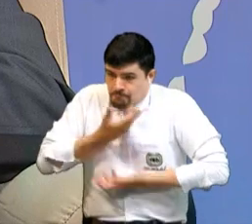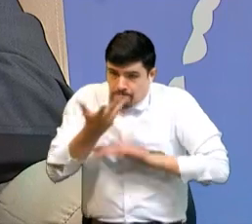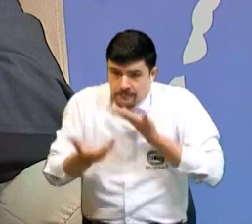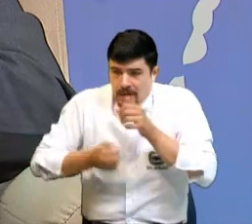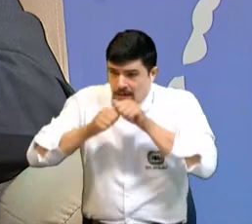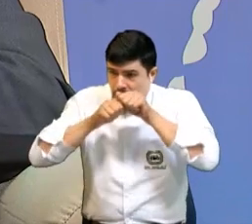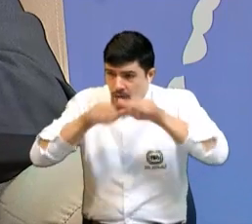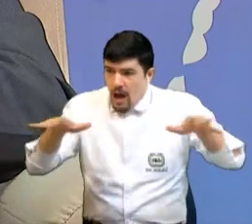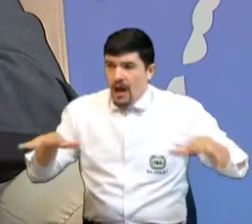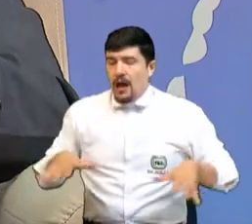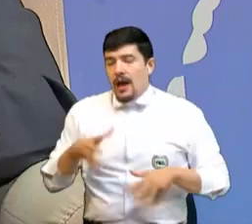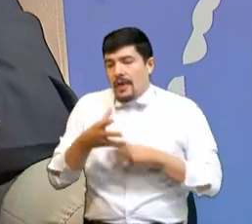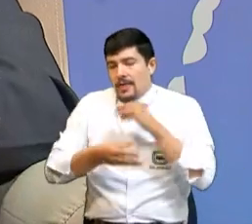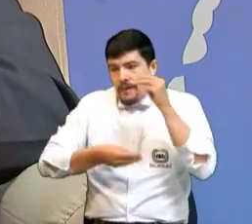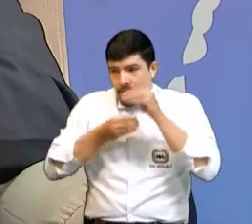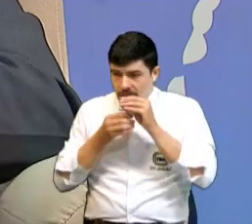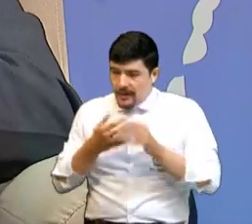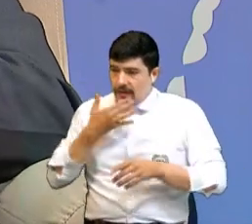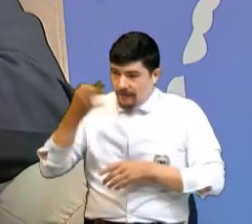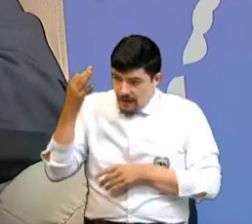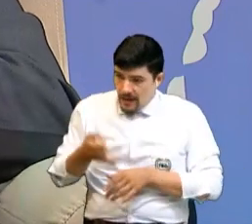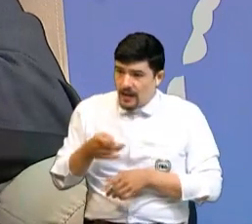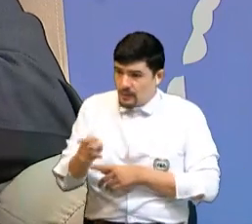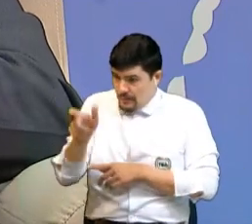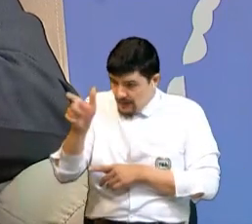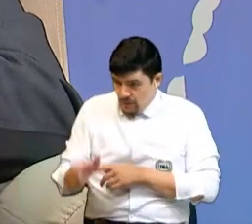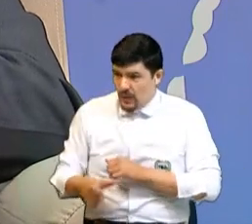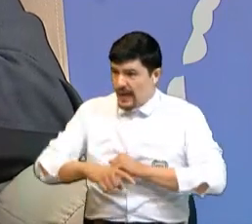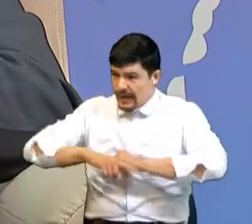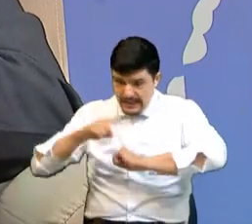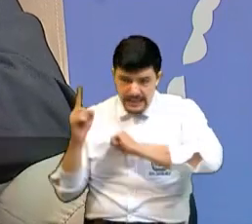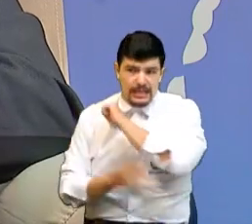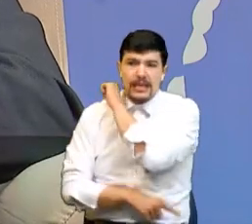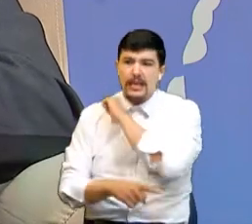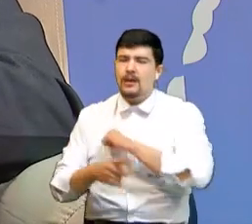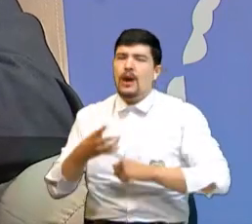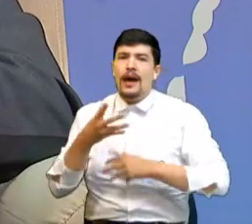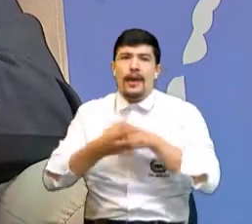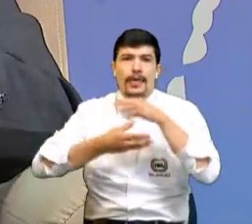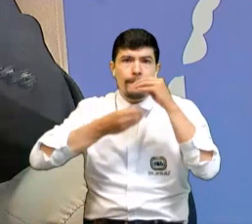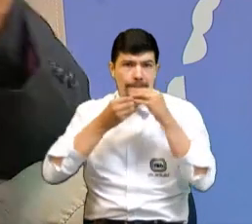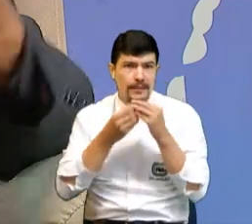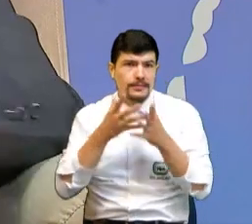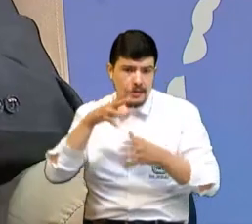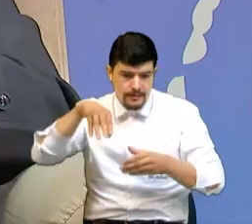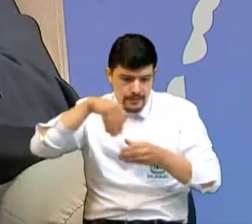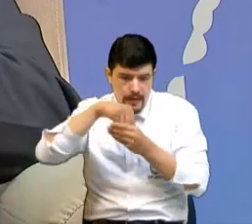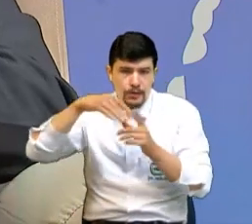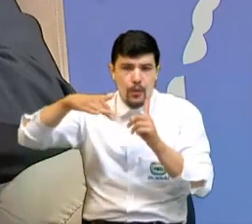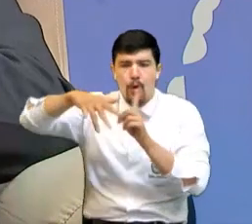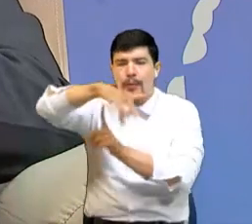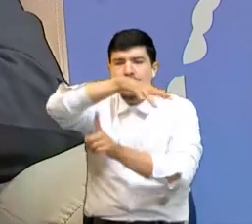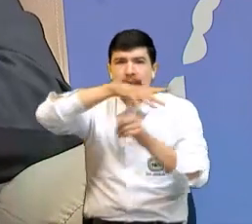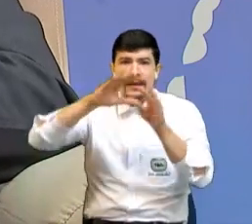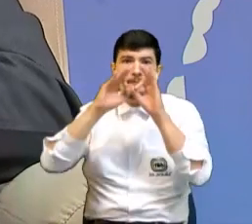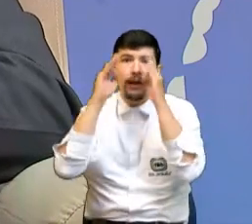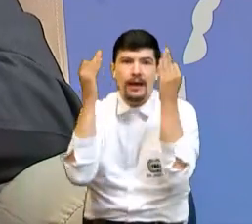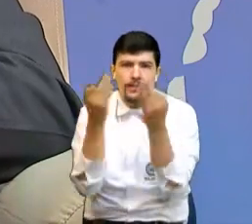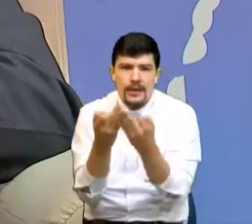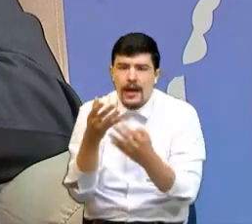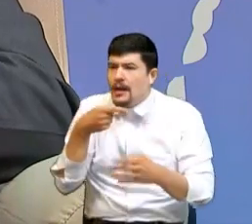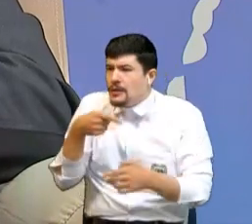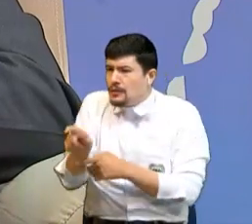luz pública, en que exista una sanción ejemplarizante y sobre todo que es dentro de un contexto de familia,